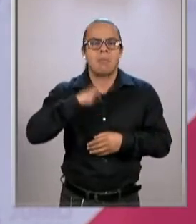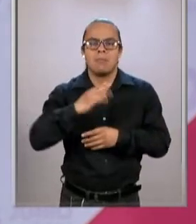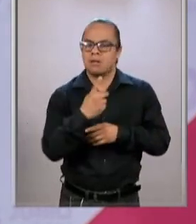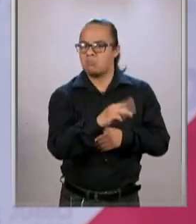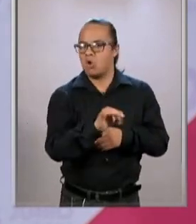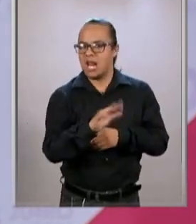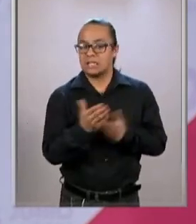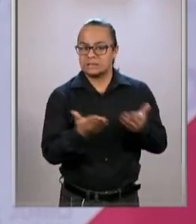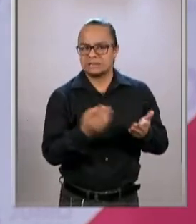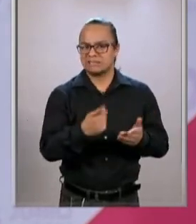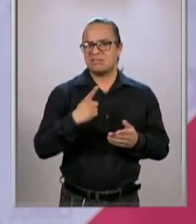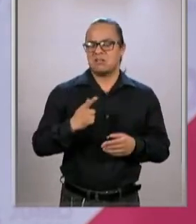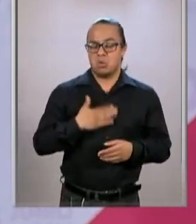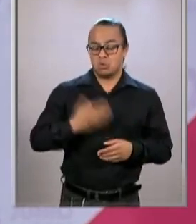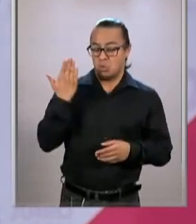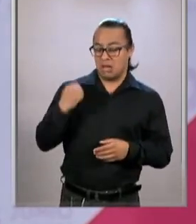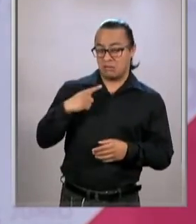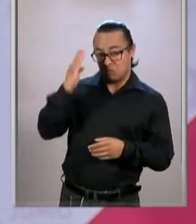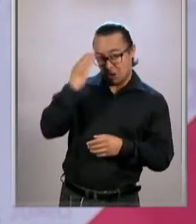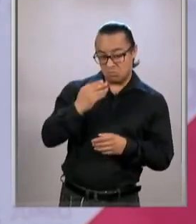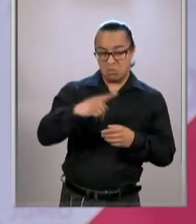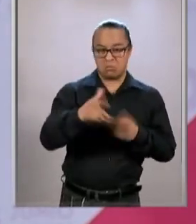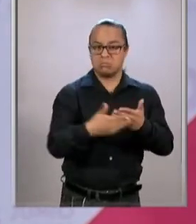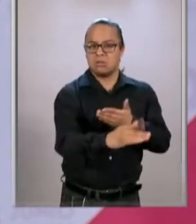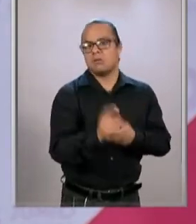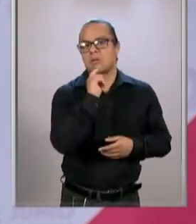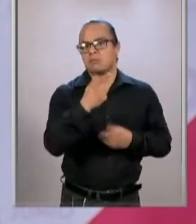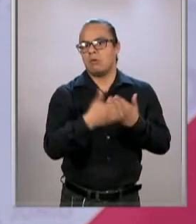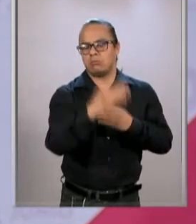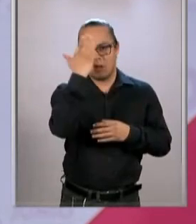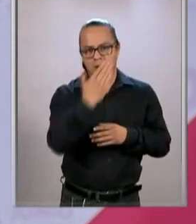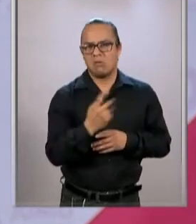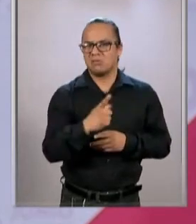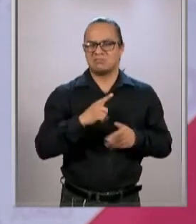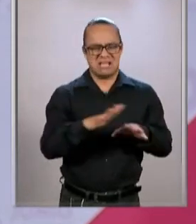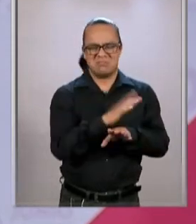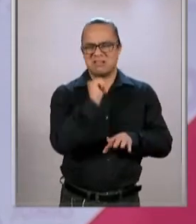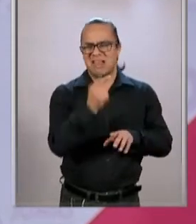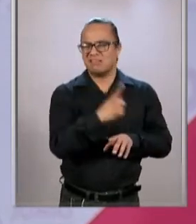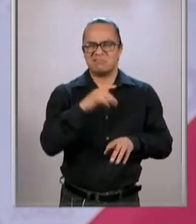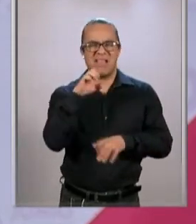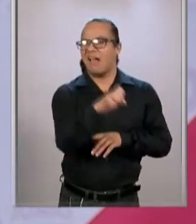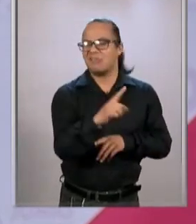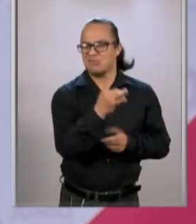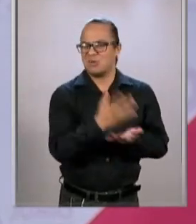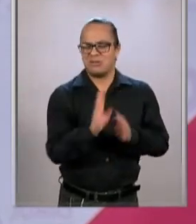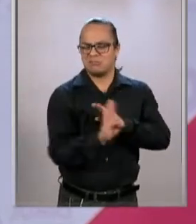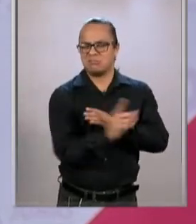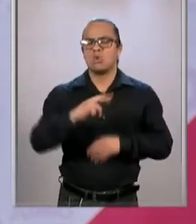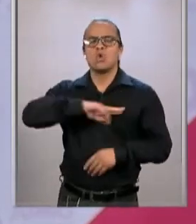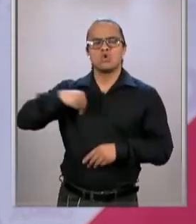Se justifican en el pasado, destruyendo el futuro. No caigan, que no te engañen. Por eso mi proyecto es la